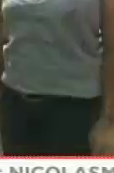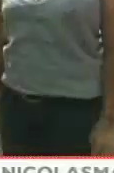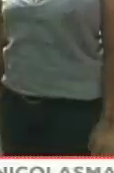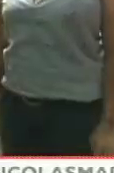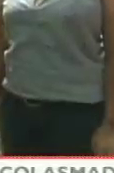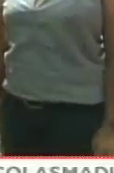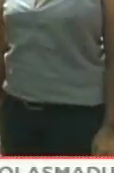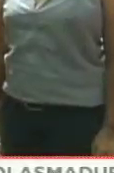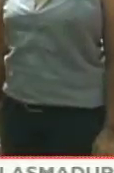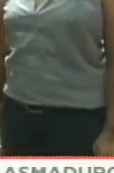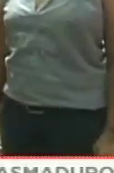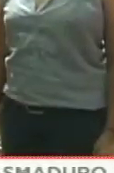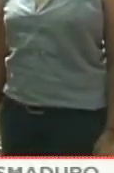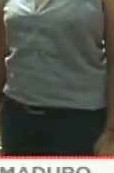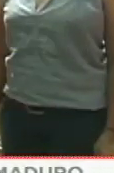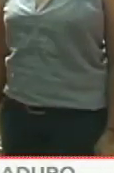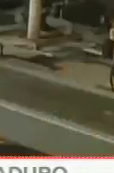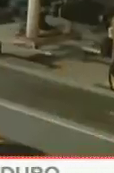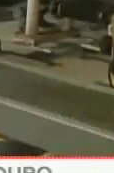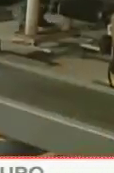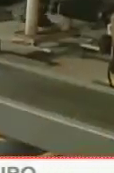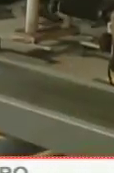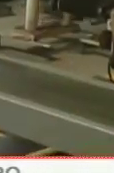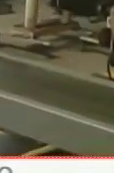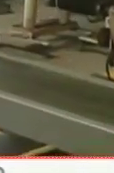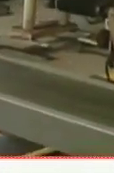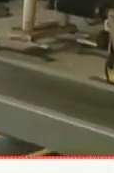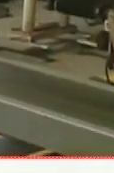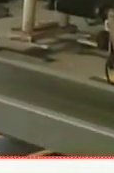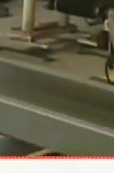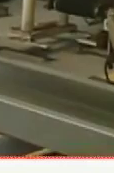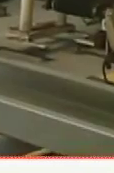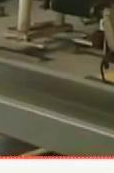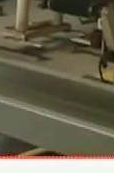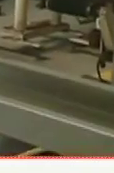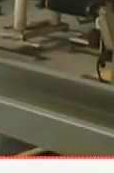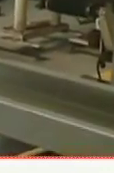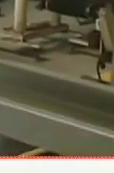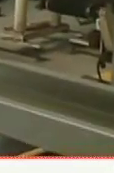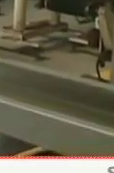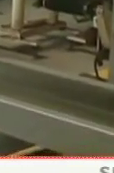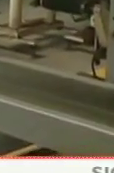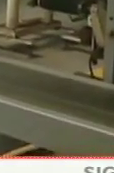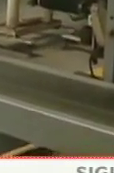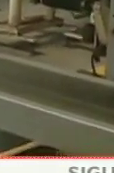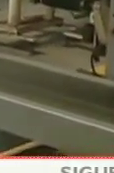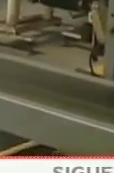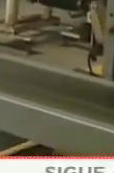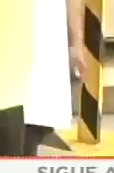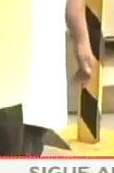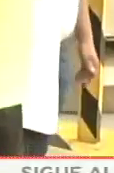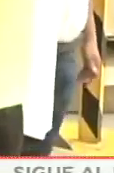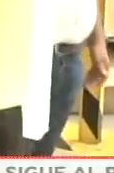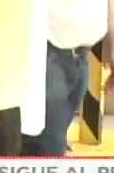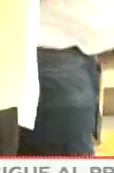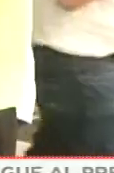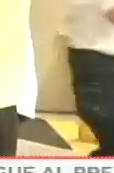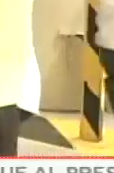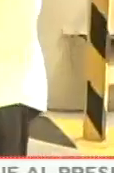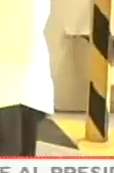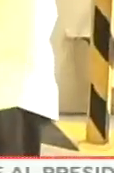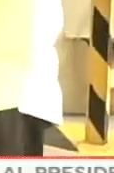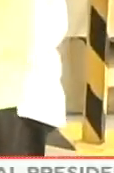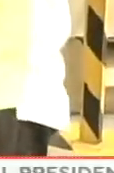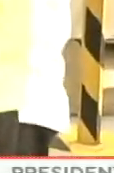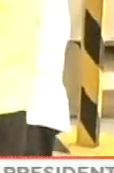donde también la empresa privada nos ha pedido incorporar a jóvenes de chamba juvenil en los procesos productivos. Y las metas para llegar en diciembre de este